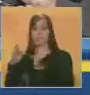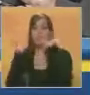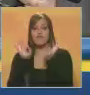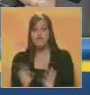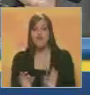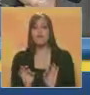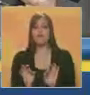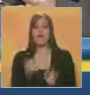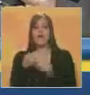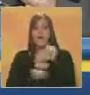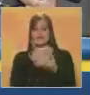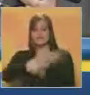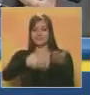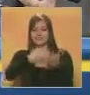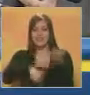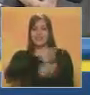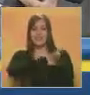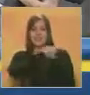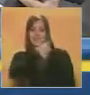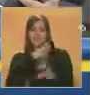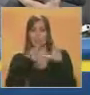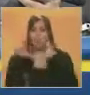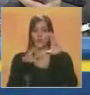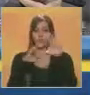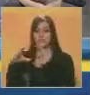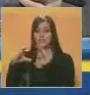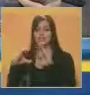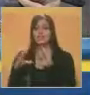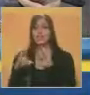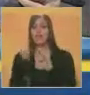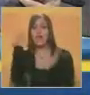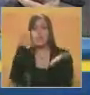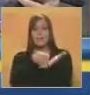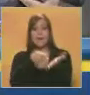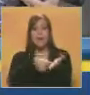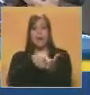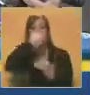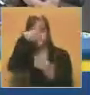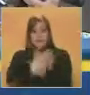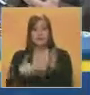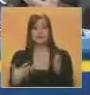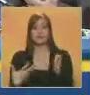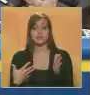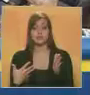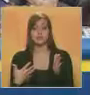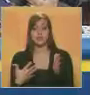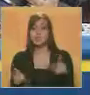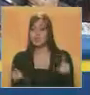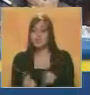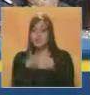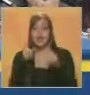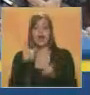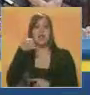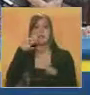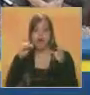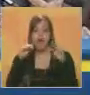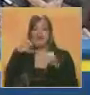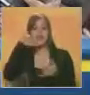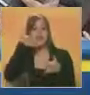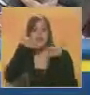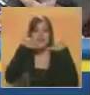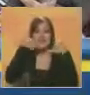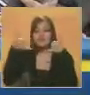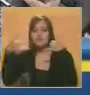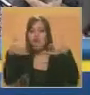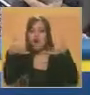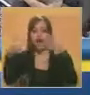que se han emitido a los directores del medio de comunicación a los efectos de que cancelaran la multa, igualmente conversaciones telefónicas